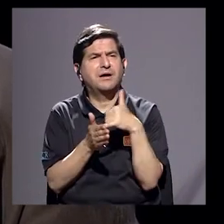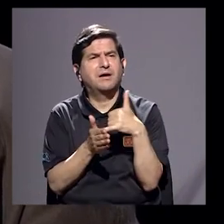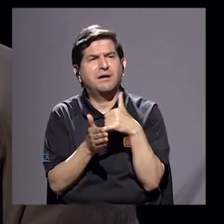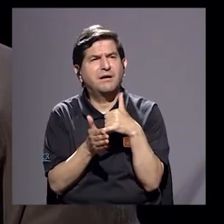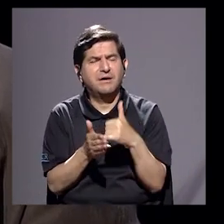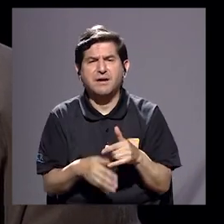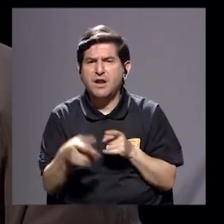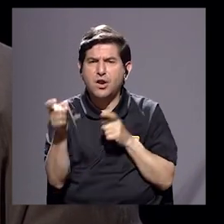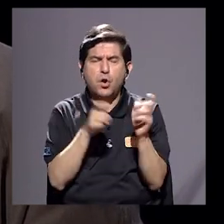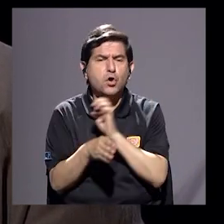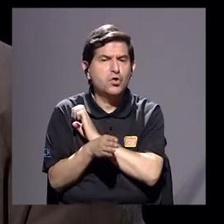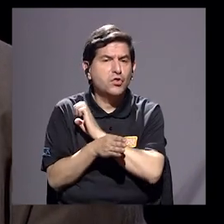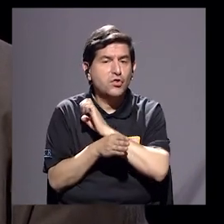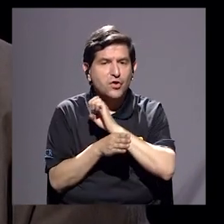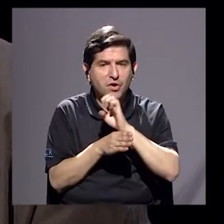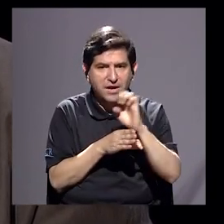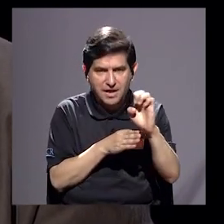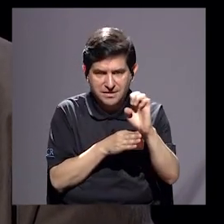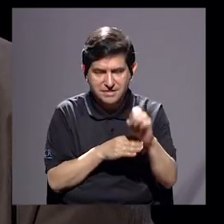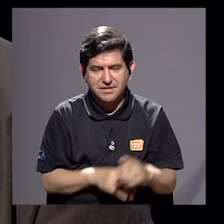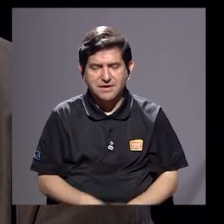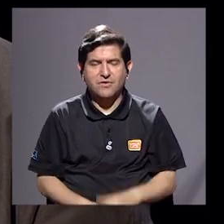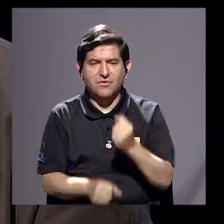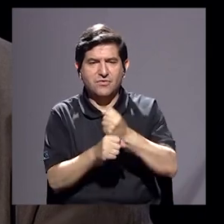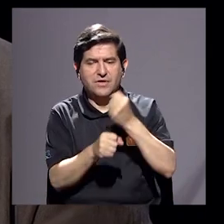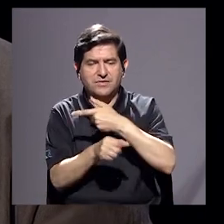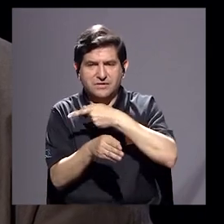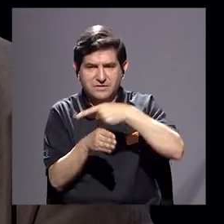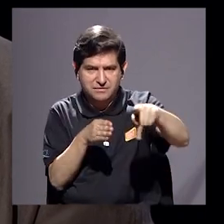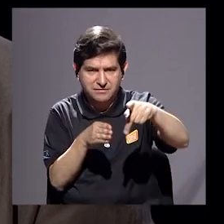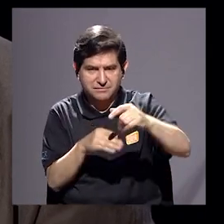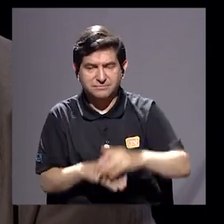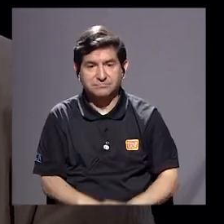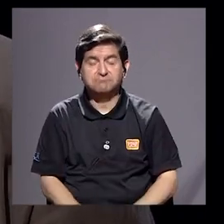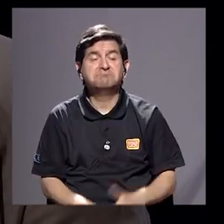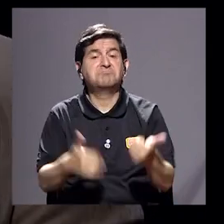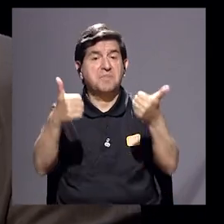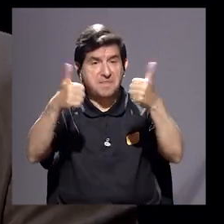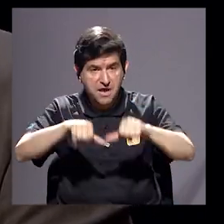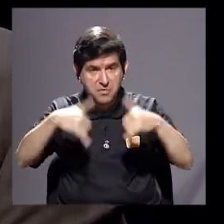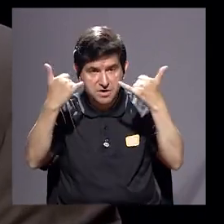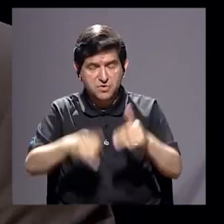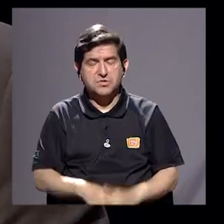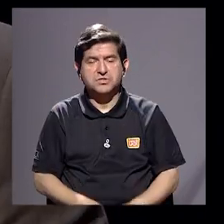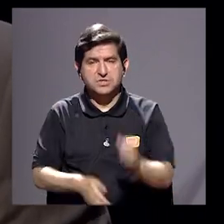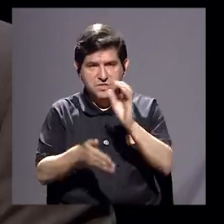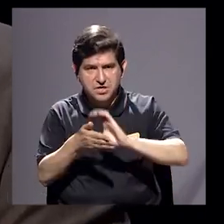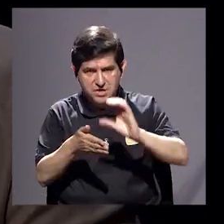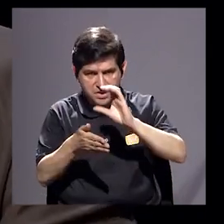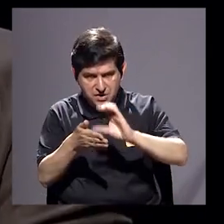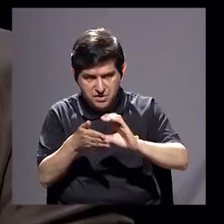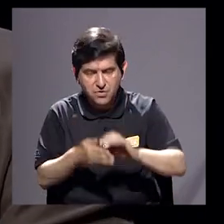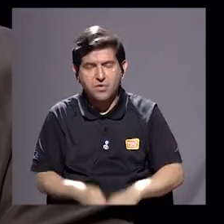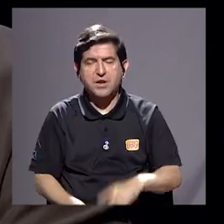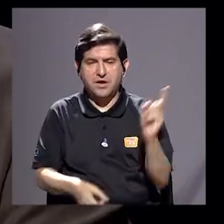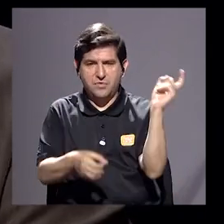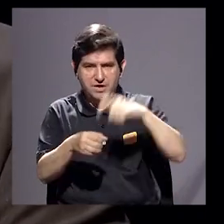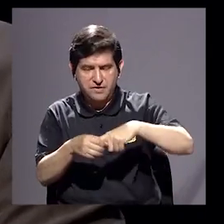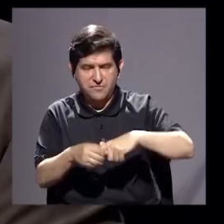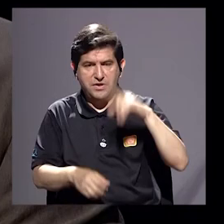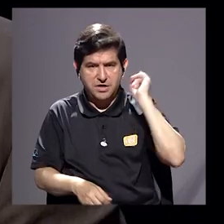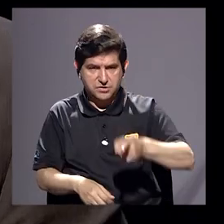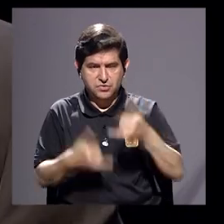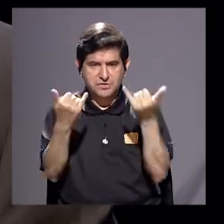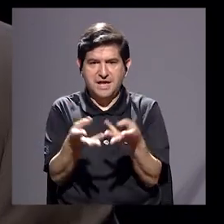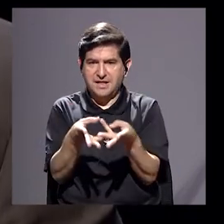el control ético en el ejercicio profesional estamos de acuerdo que ya la colina teoría del gastor ya que aceptar eso desapareció